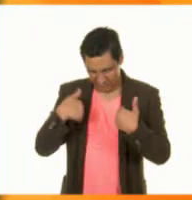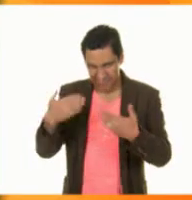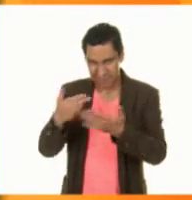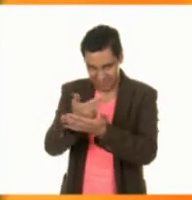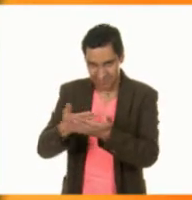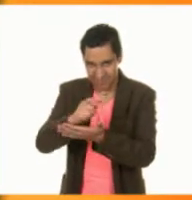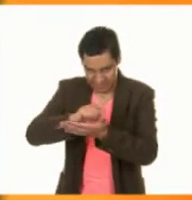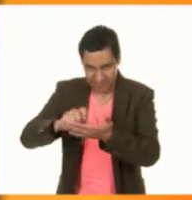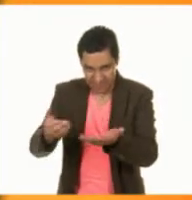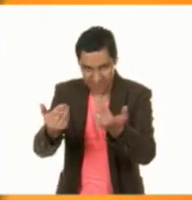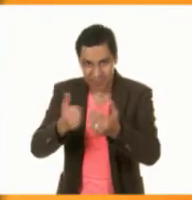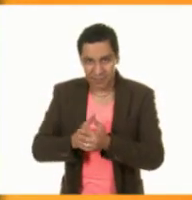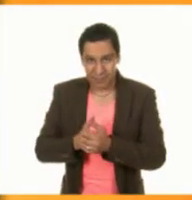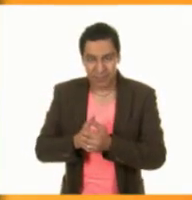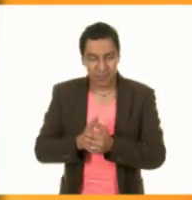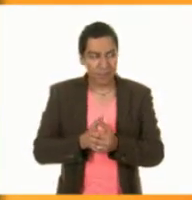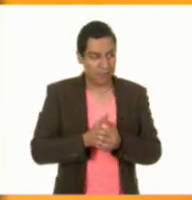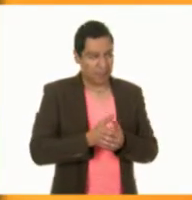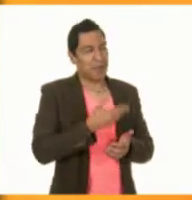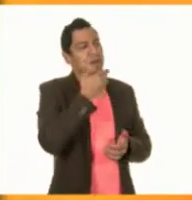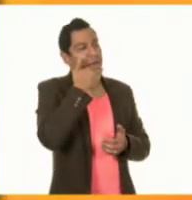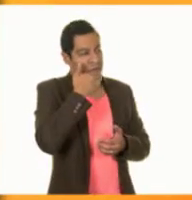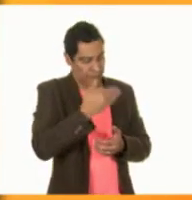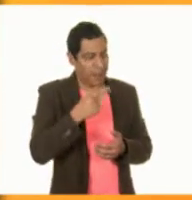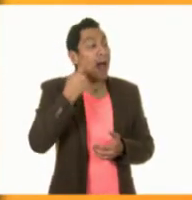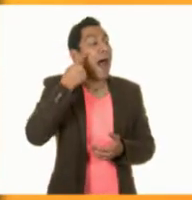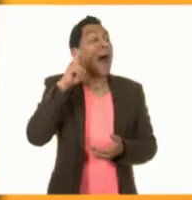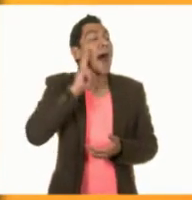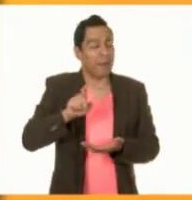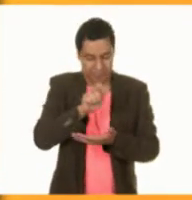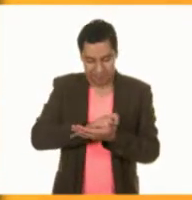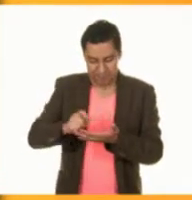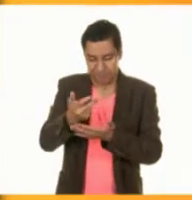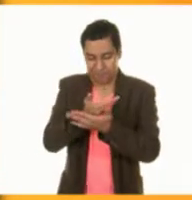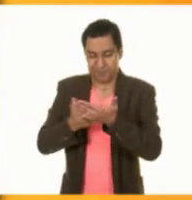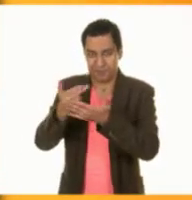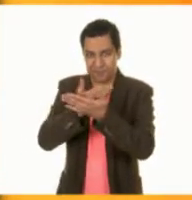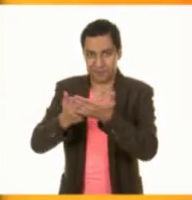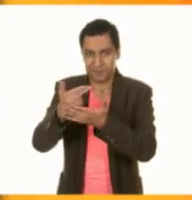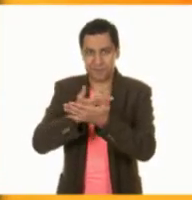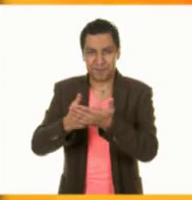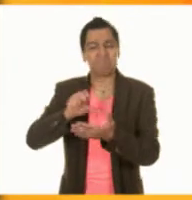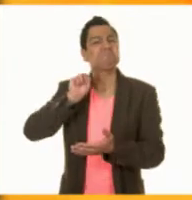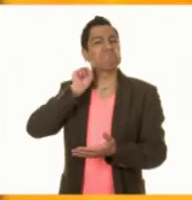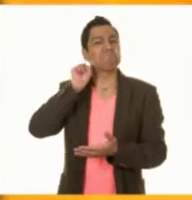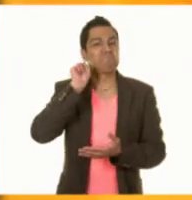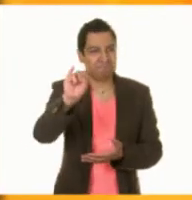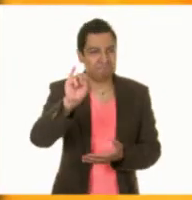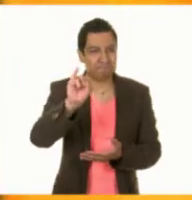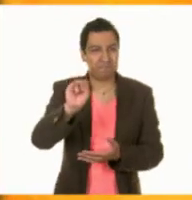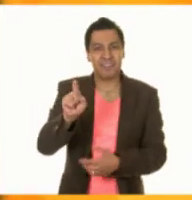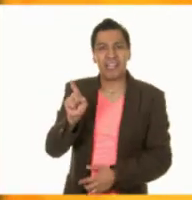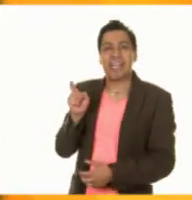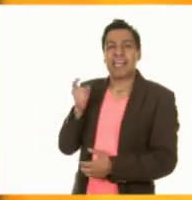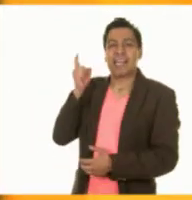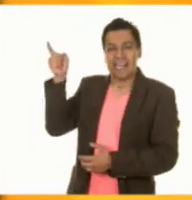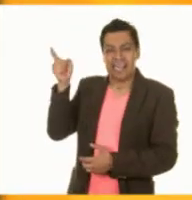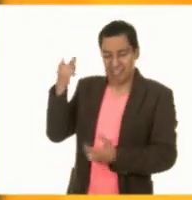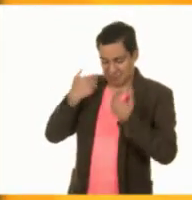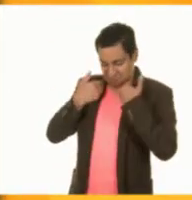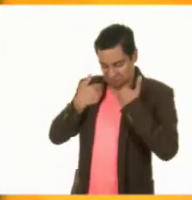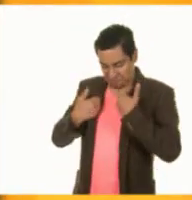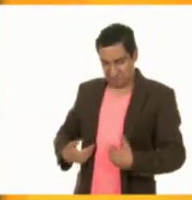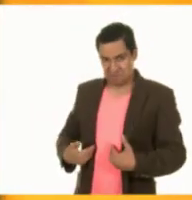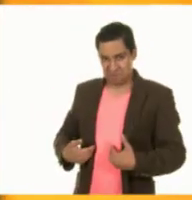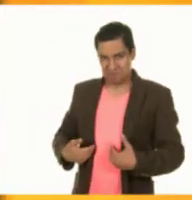¿Está bien? Probemos una última vez. Sí, definitivamente este soy yo. Soy